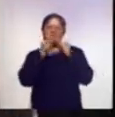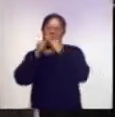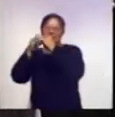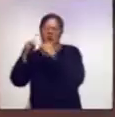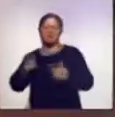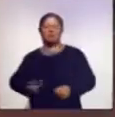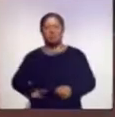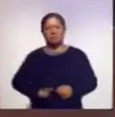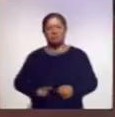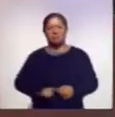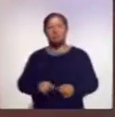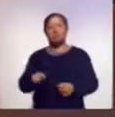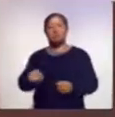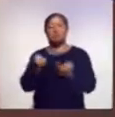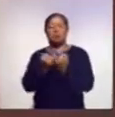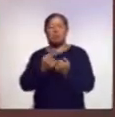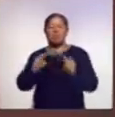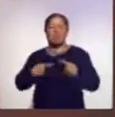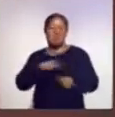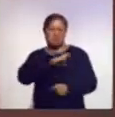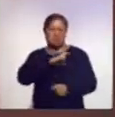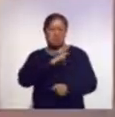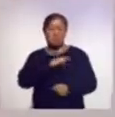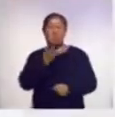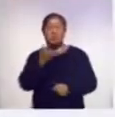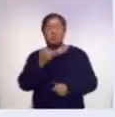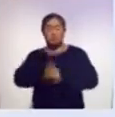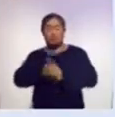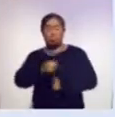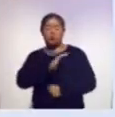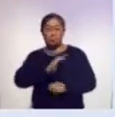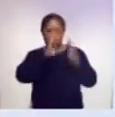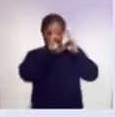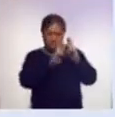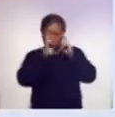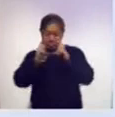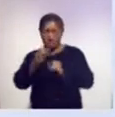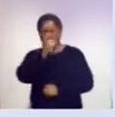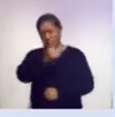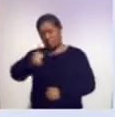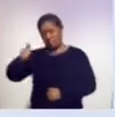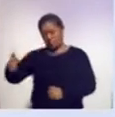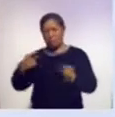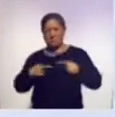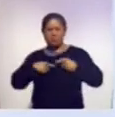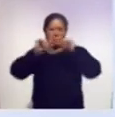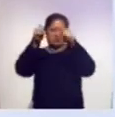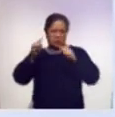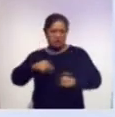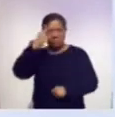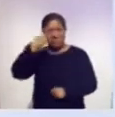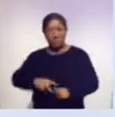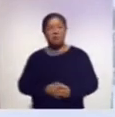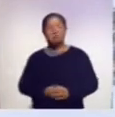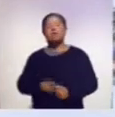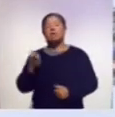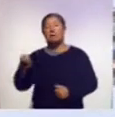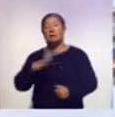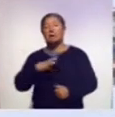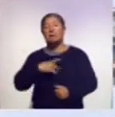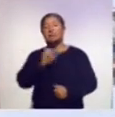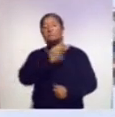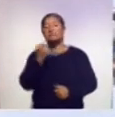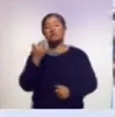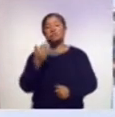de concursos permite reconocer a los artesanos mexicanos. En este concurso se registraron 154